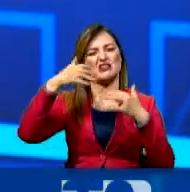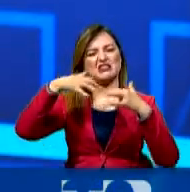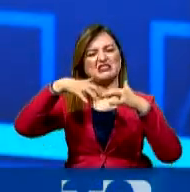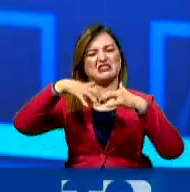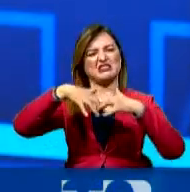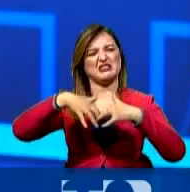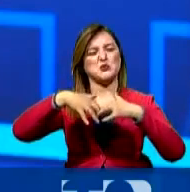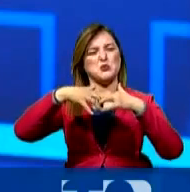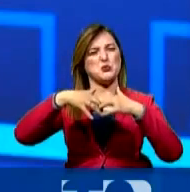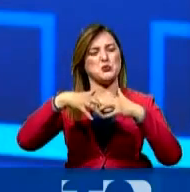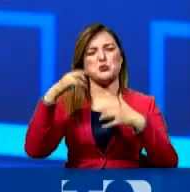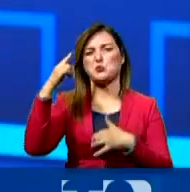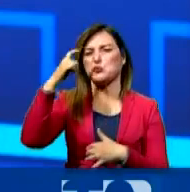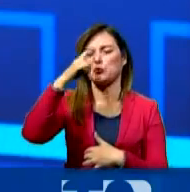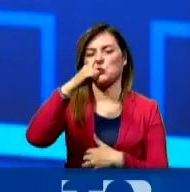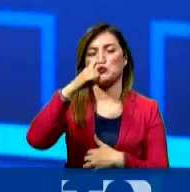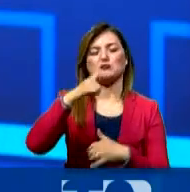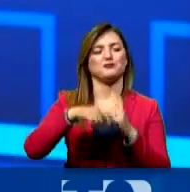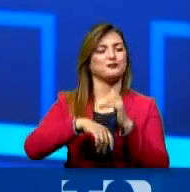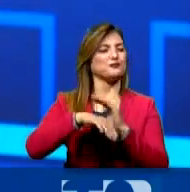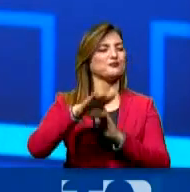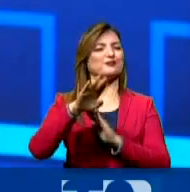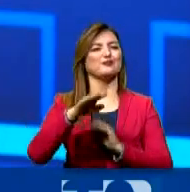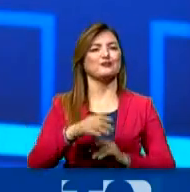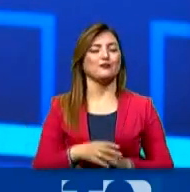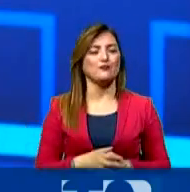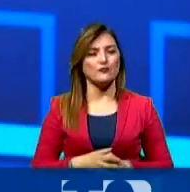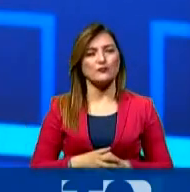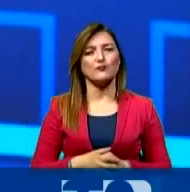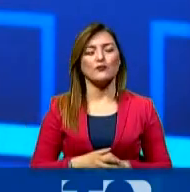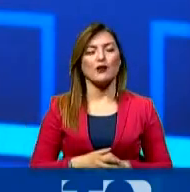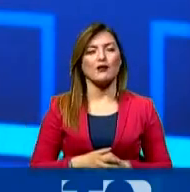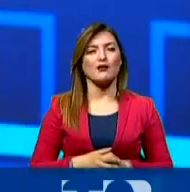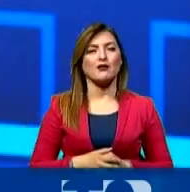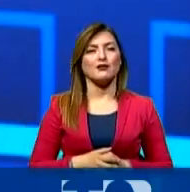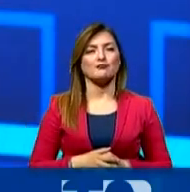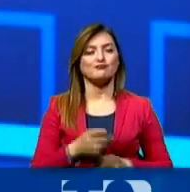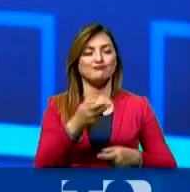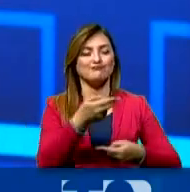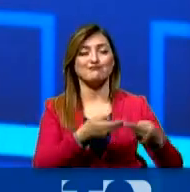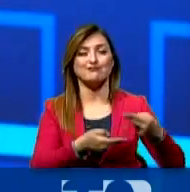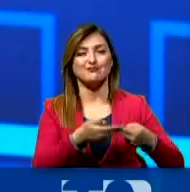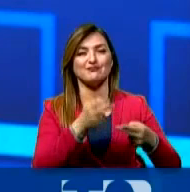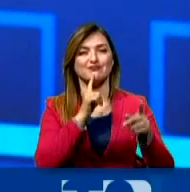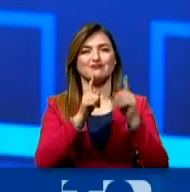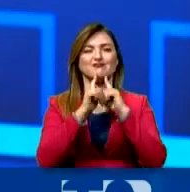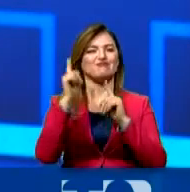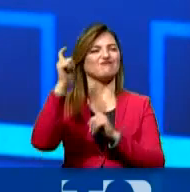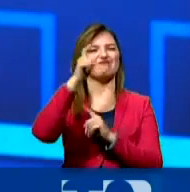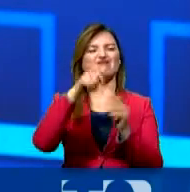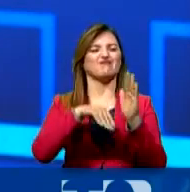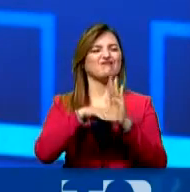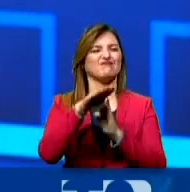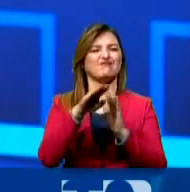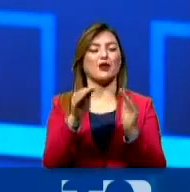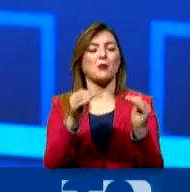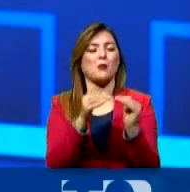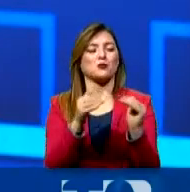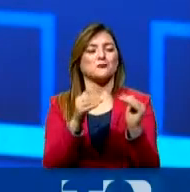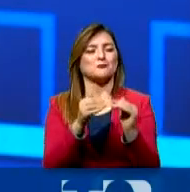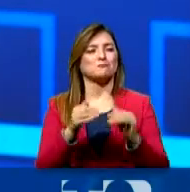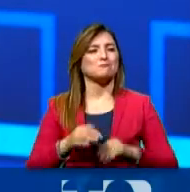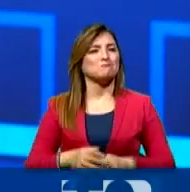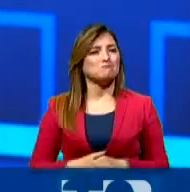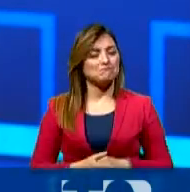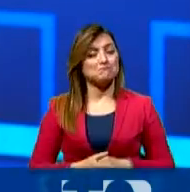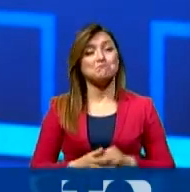ha complicado mucho más las consecuencias de la negociación y del diálogo democrático. Porque le decía, no solo